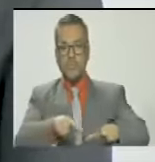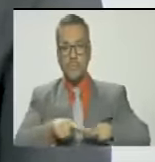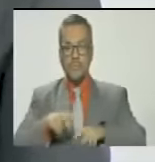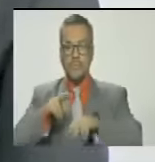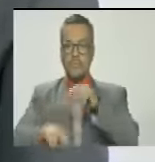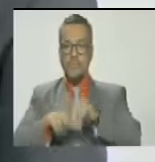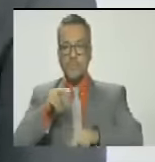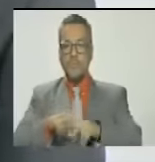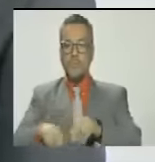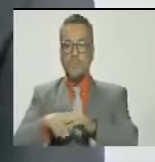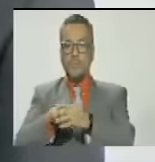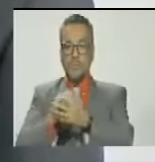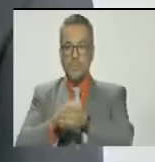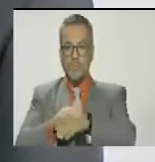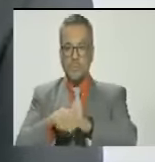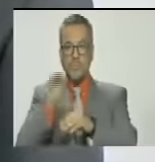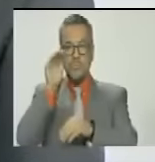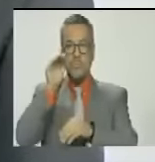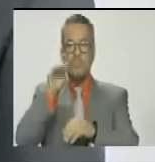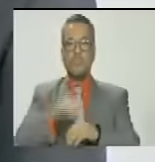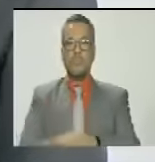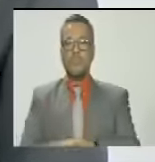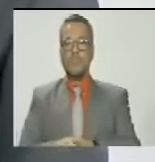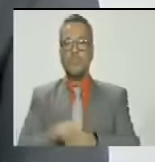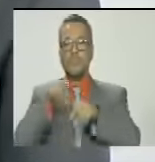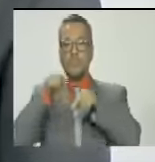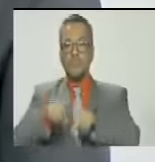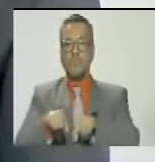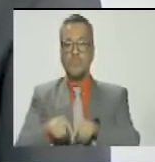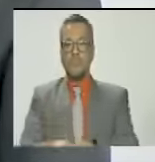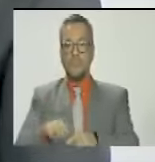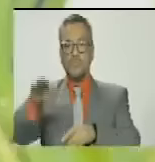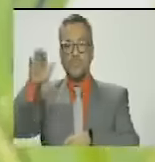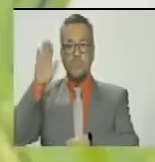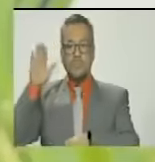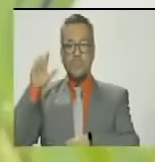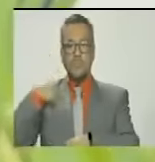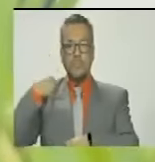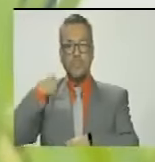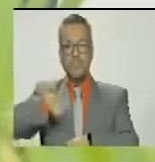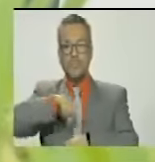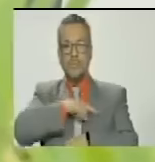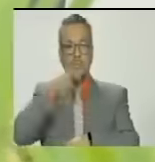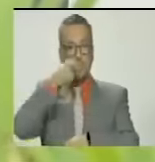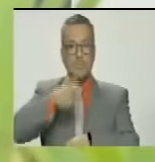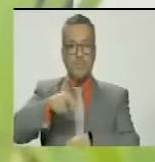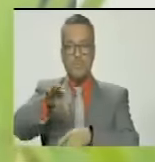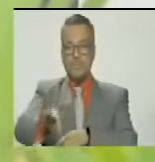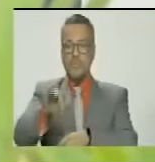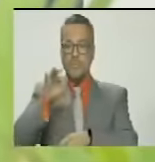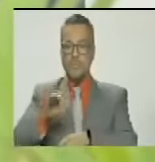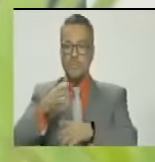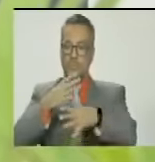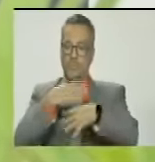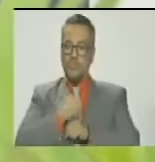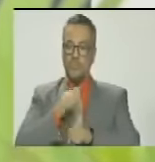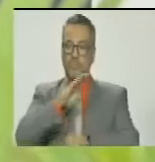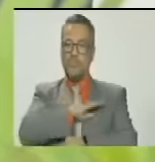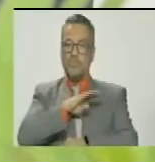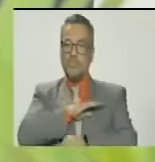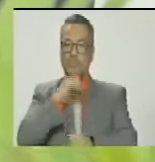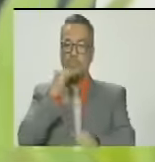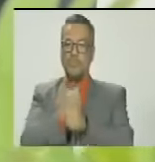que construye con sus manos su destino. Desde acá le juro a nuestro pueblo, al que nos eligió, al que confía en nosotros,